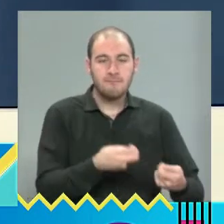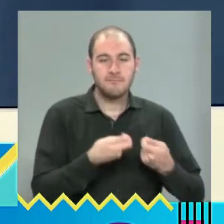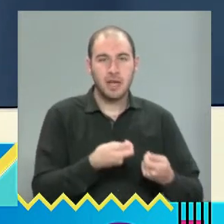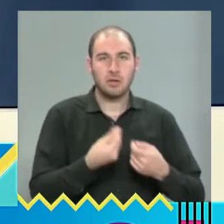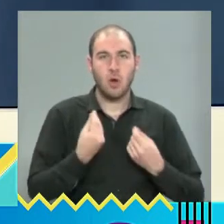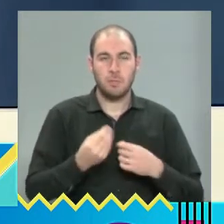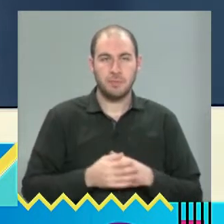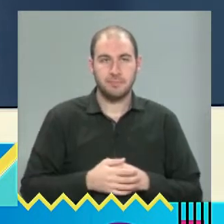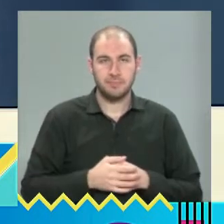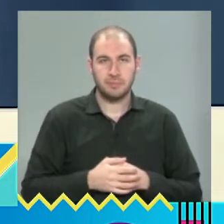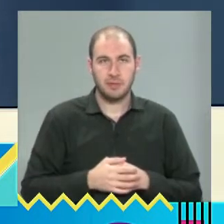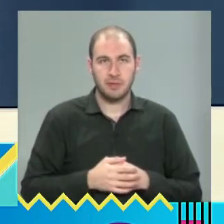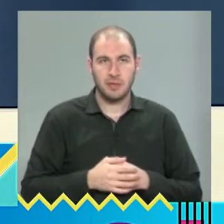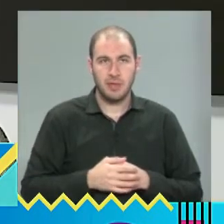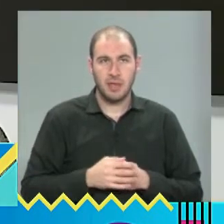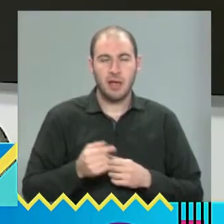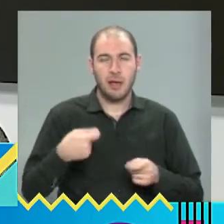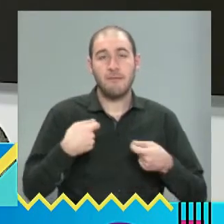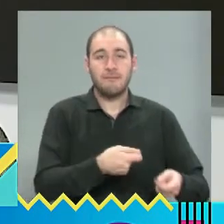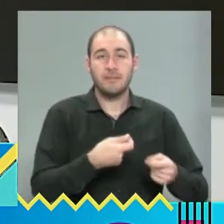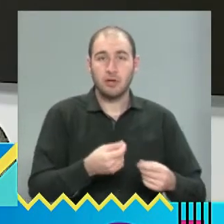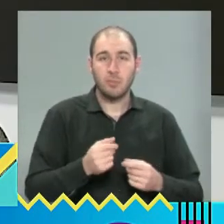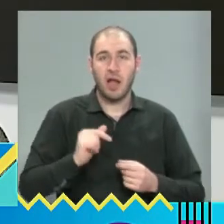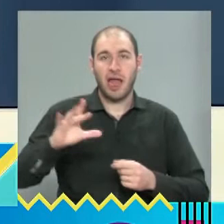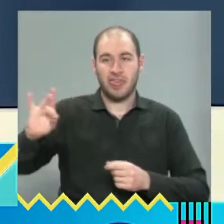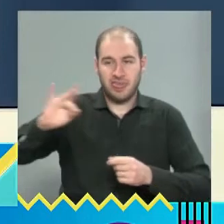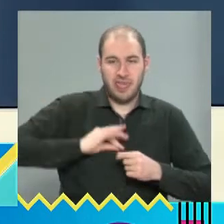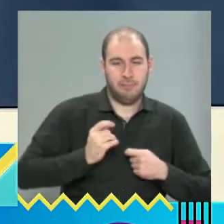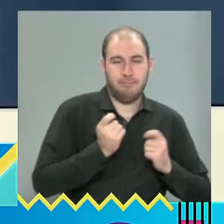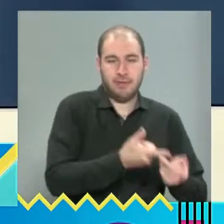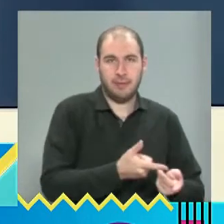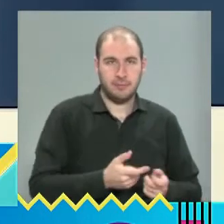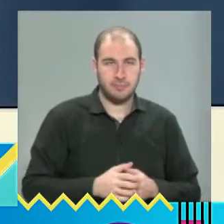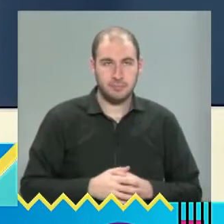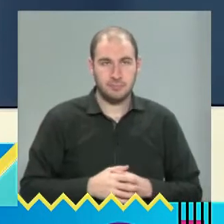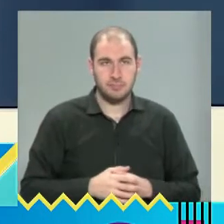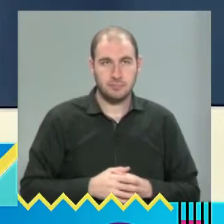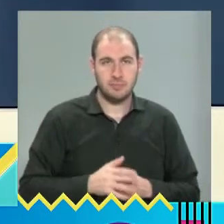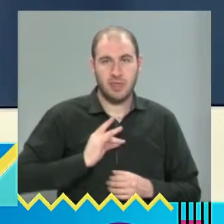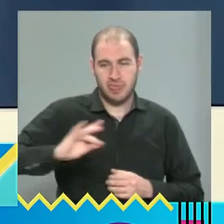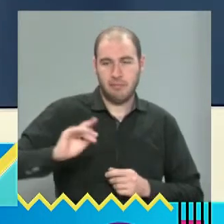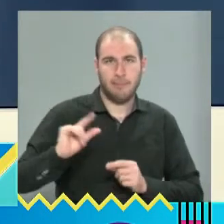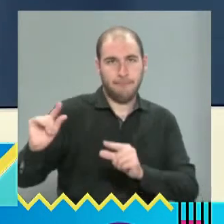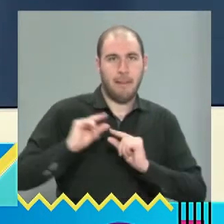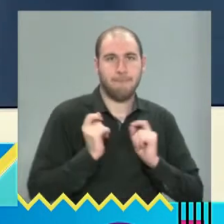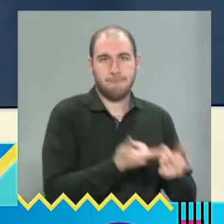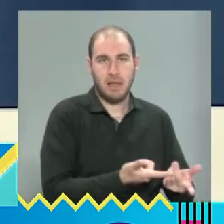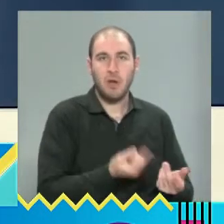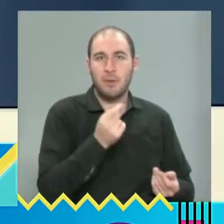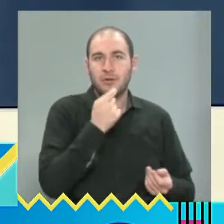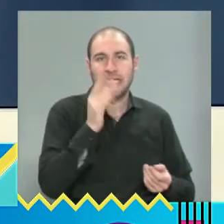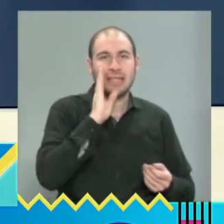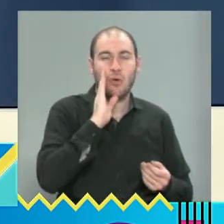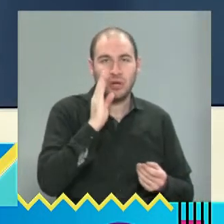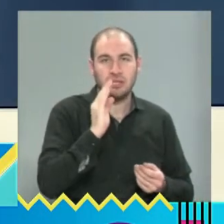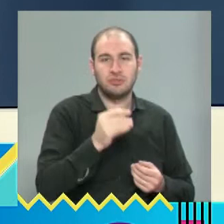parte lo veníamos financiando en parte con deuda externa. Claro. Ese es un gran tema, porque si en Estados Unidos sube